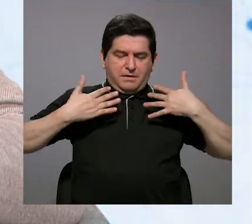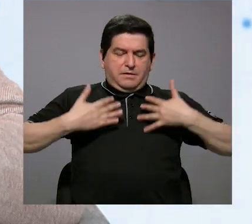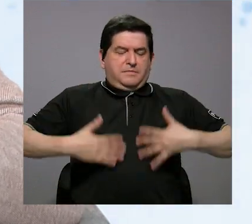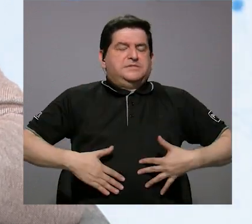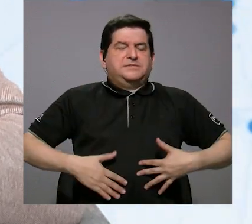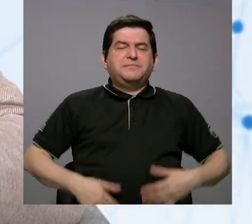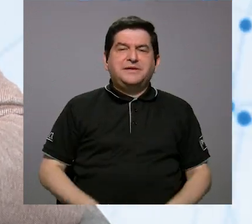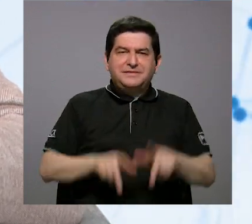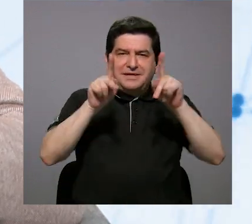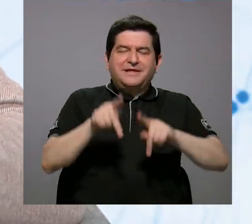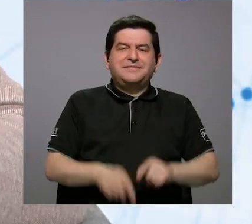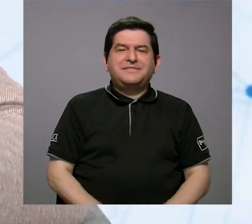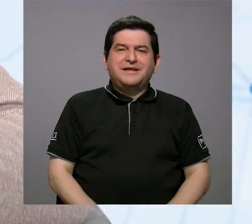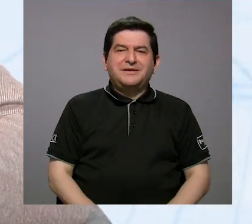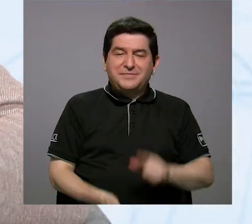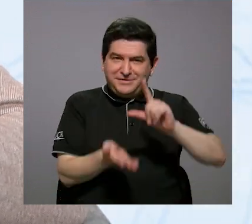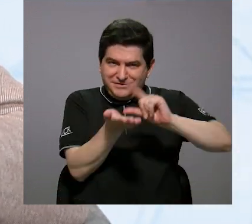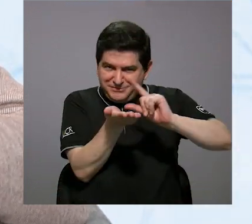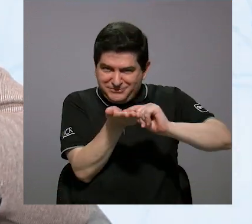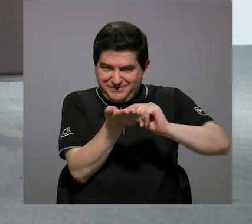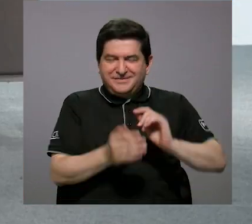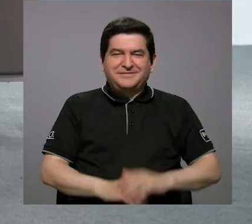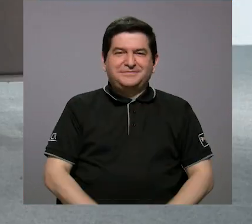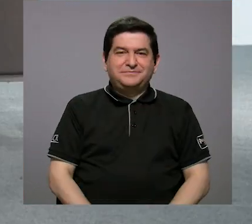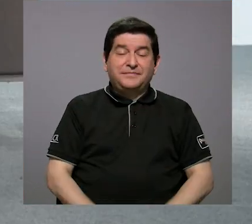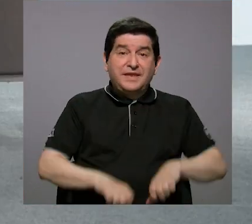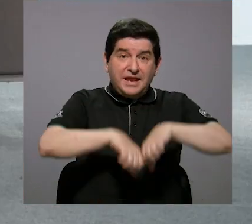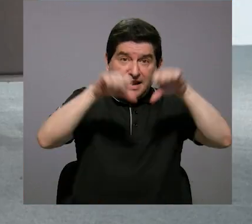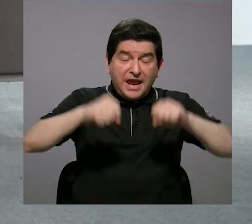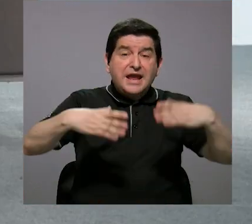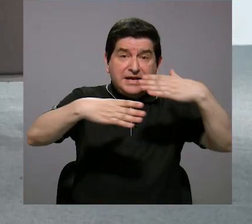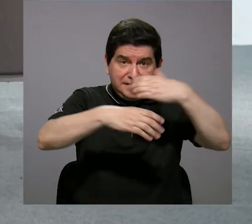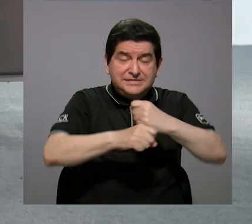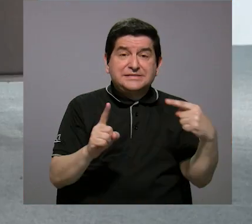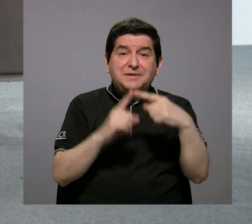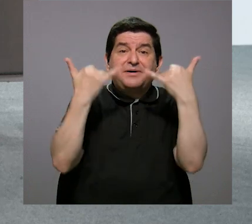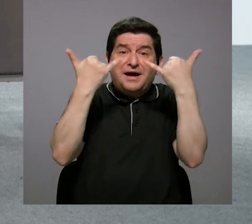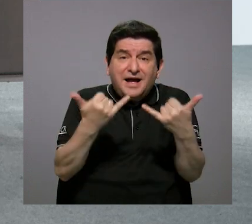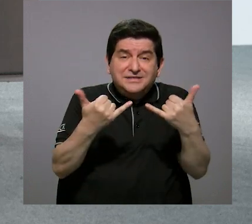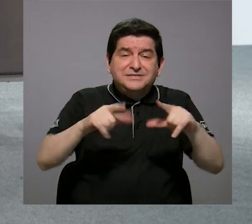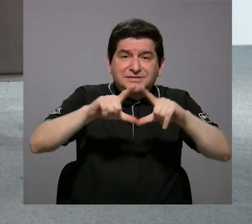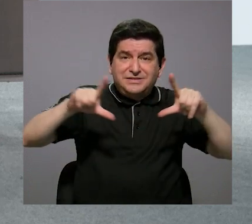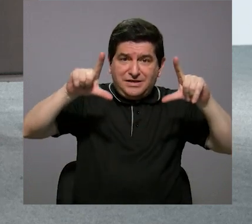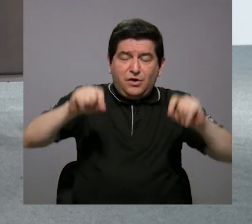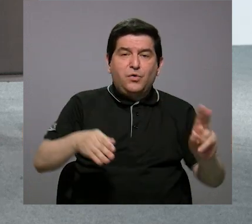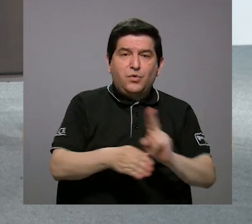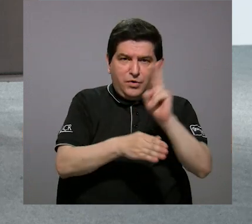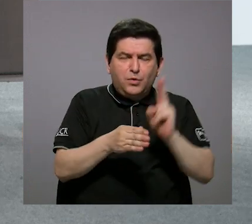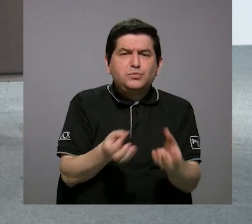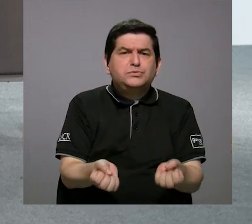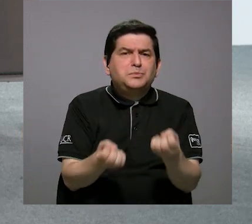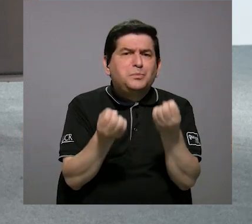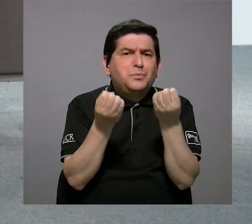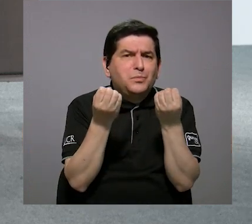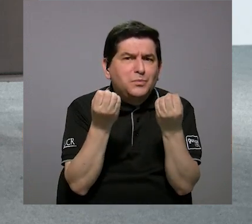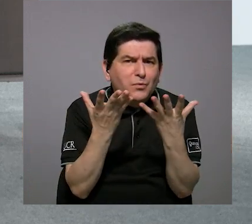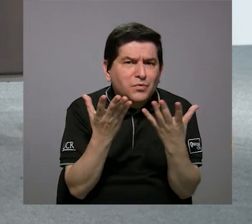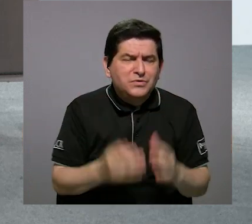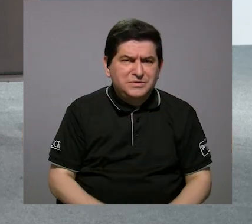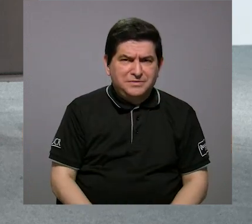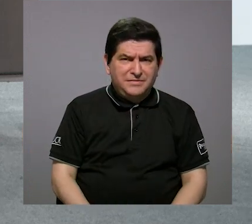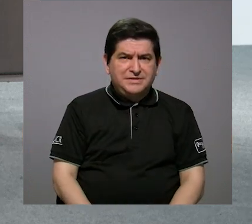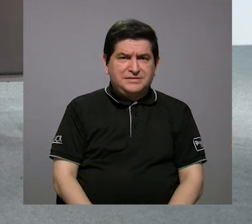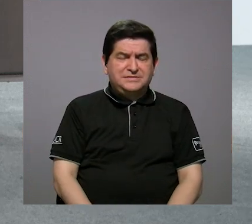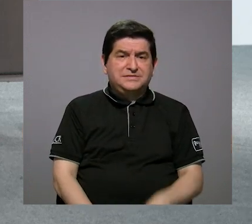del señor que viene impreso. Y eso es porque el sistema de fabricación hasta hoy, los billetes, utilizan muchos, digamos, que